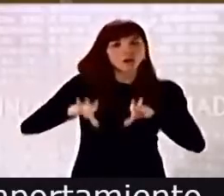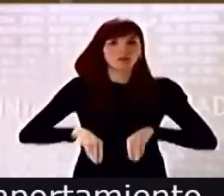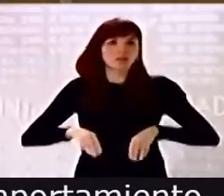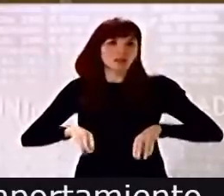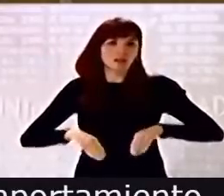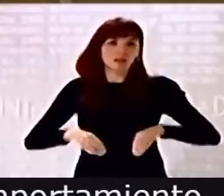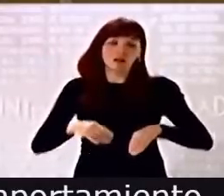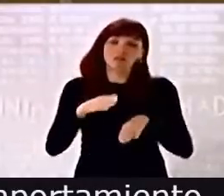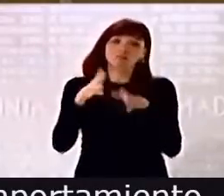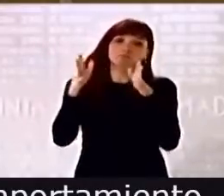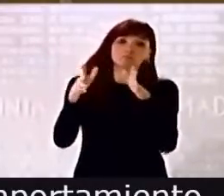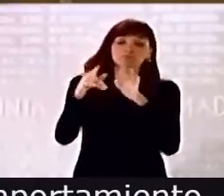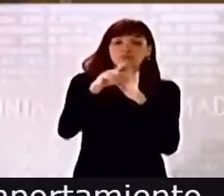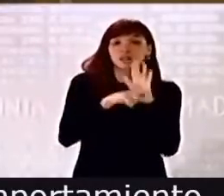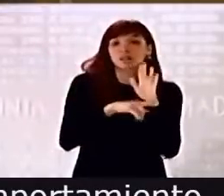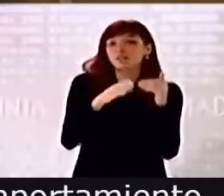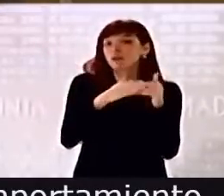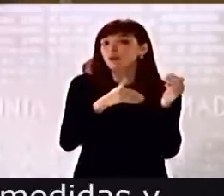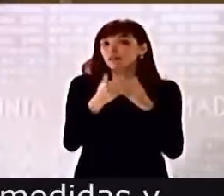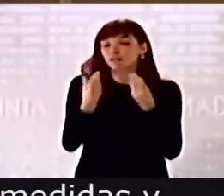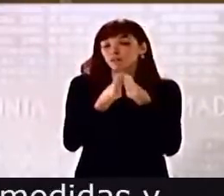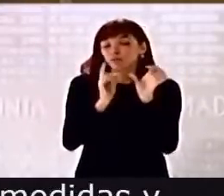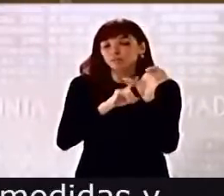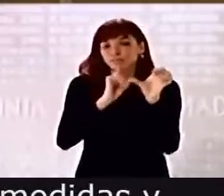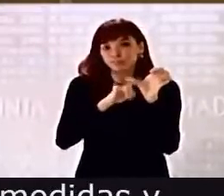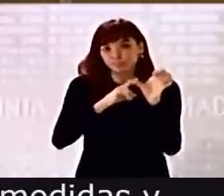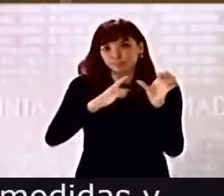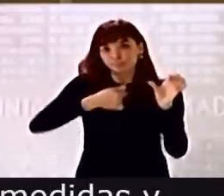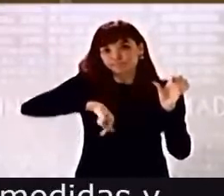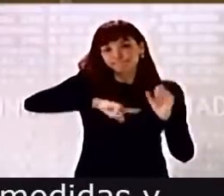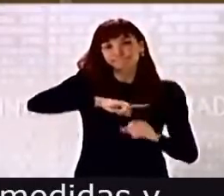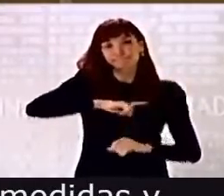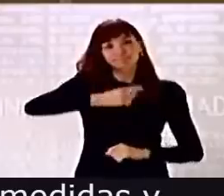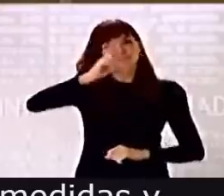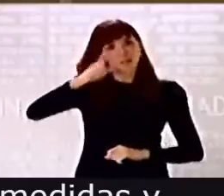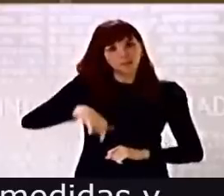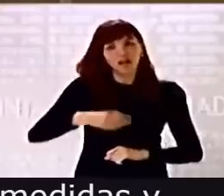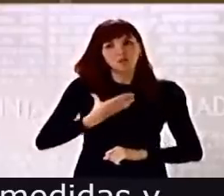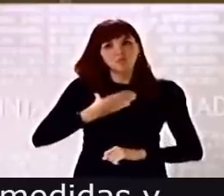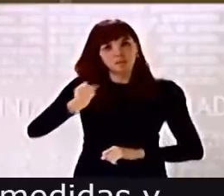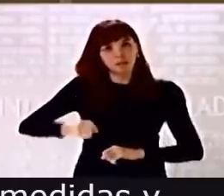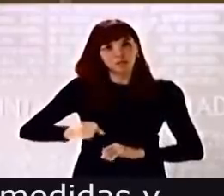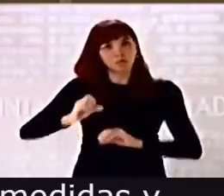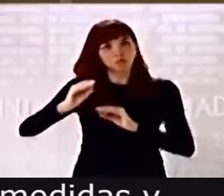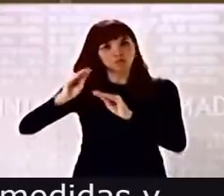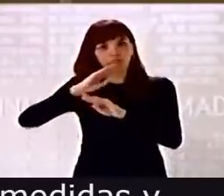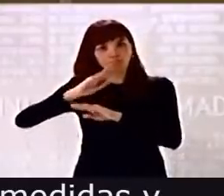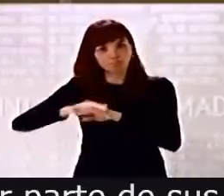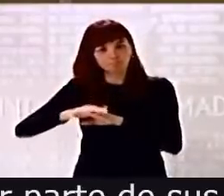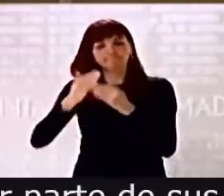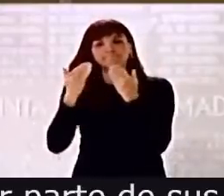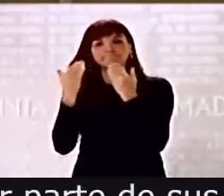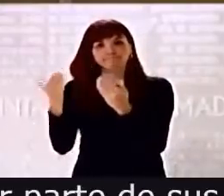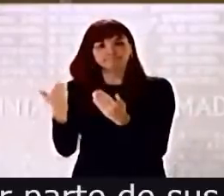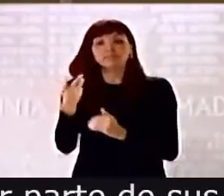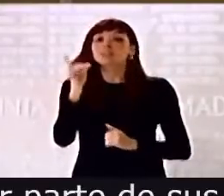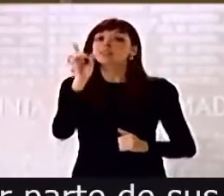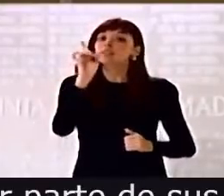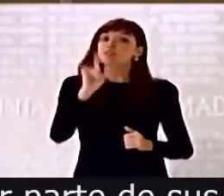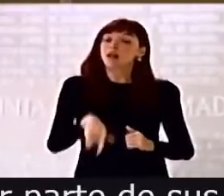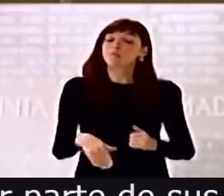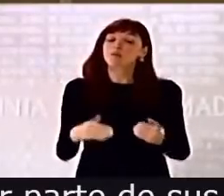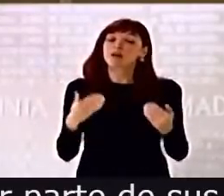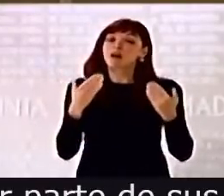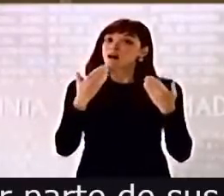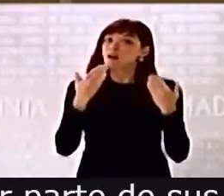por parte de la Junta de Extremadura y por parte de sus ayuntamientos. Y en este sentido quiero también